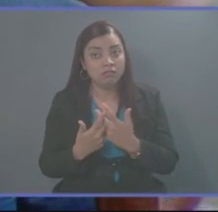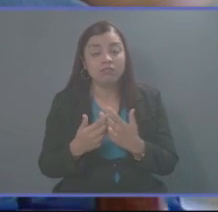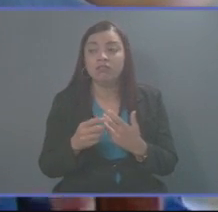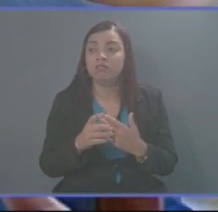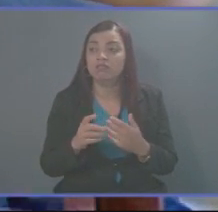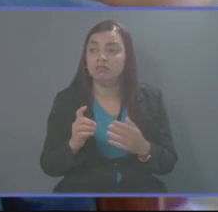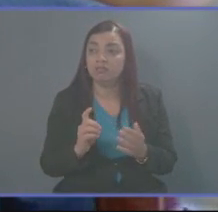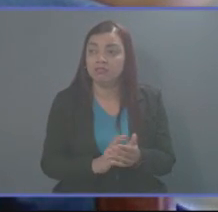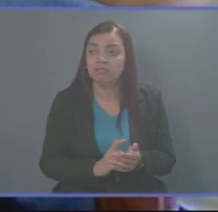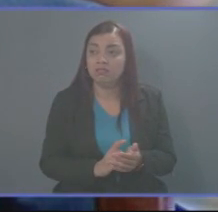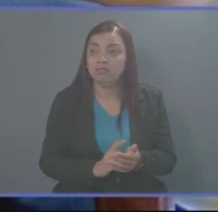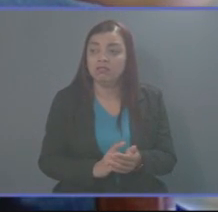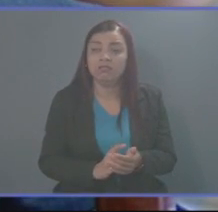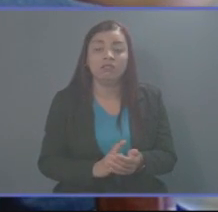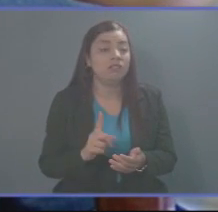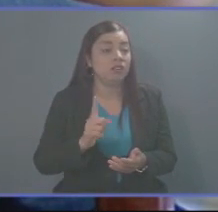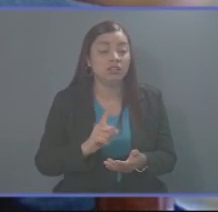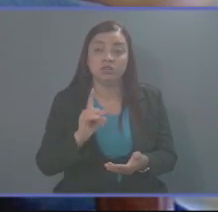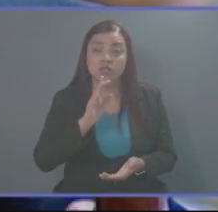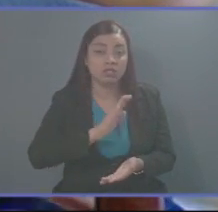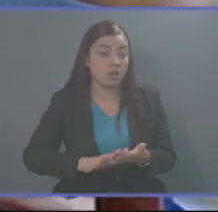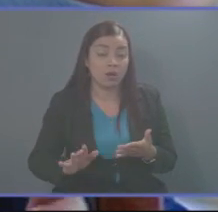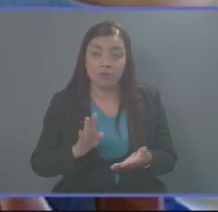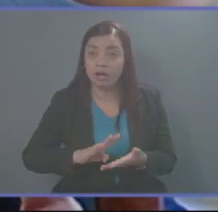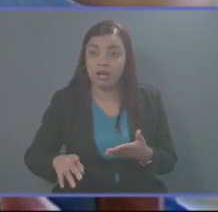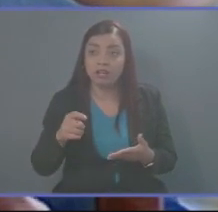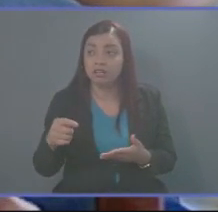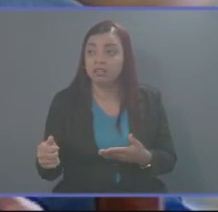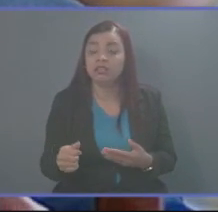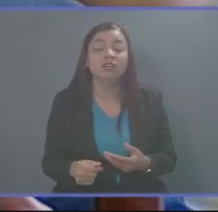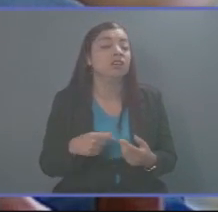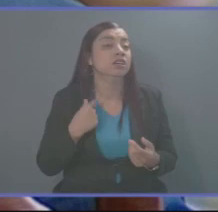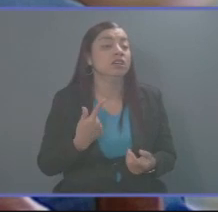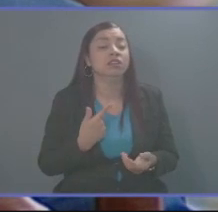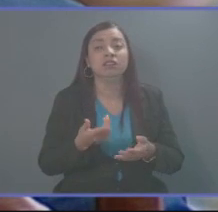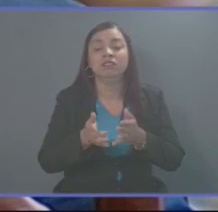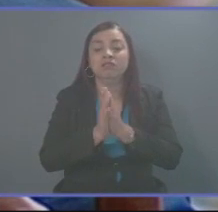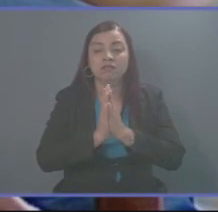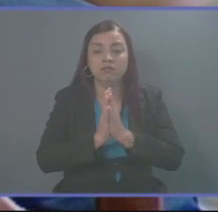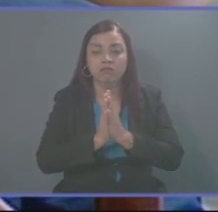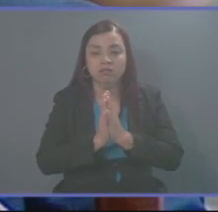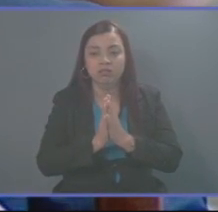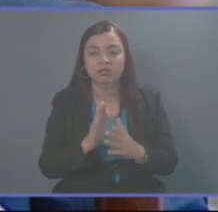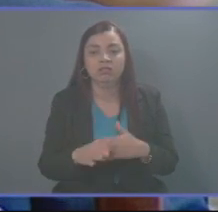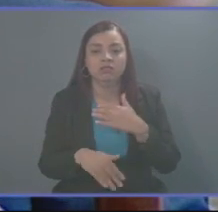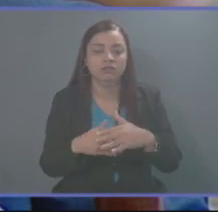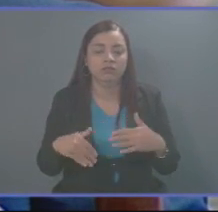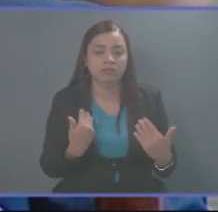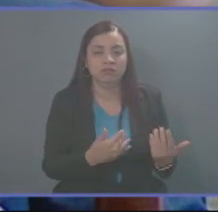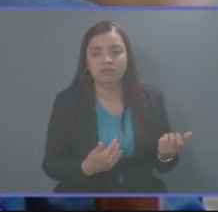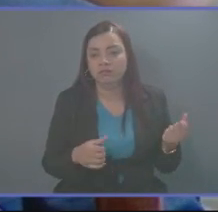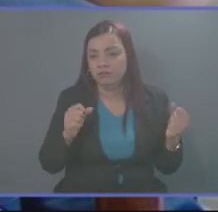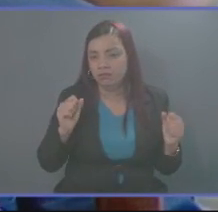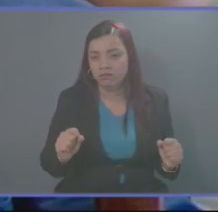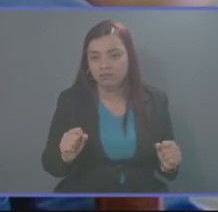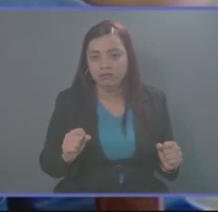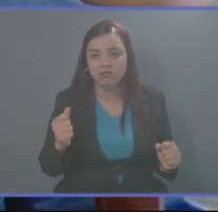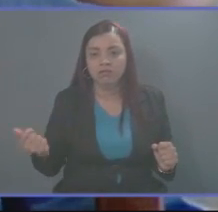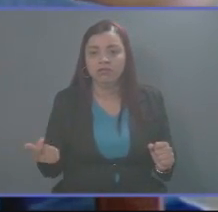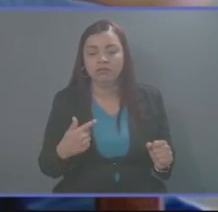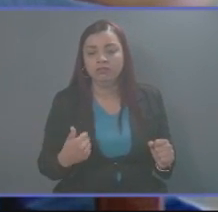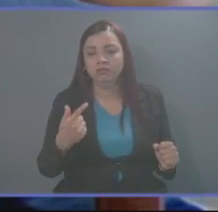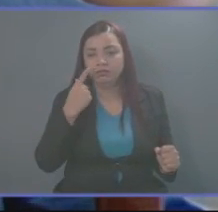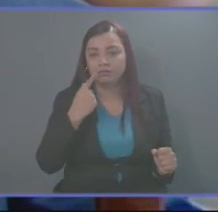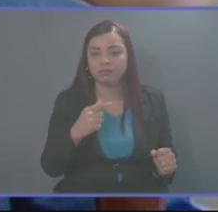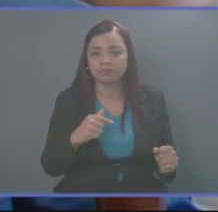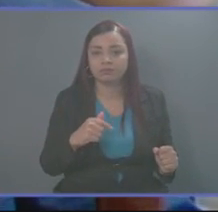Pleno que no se cobrara. Únicamente estaban pidiendo, reitero, que no que